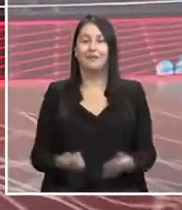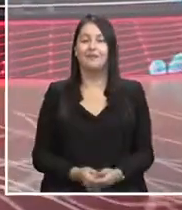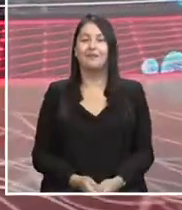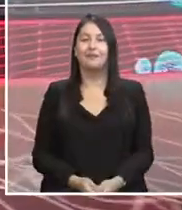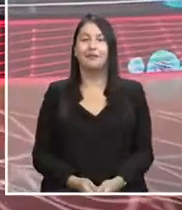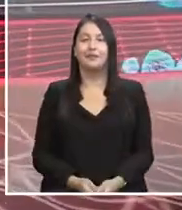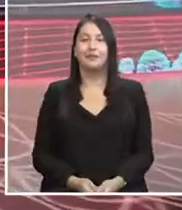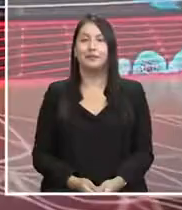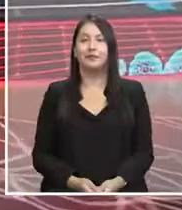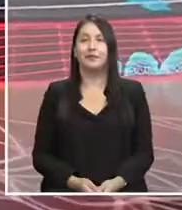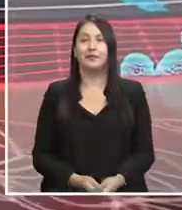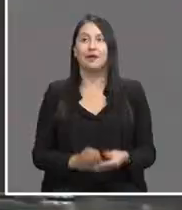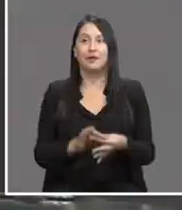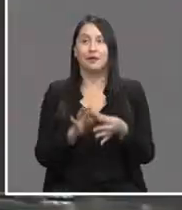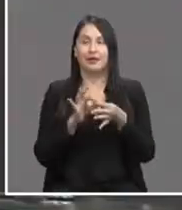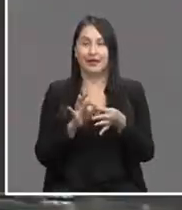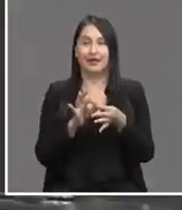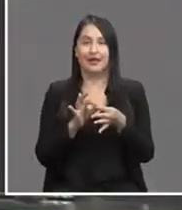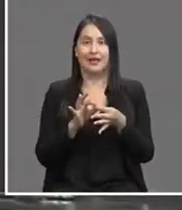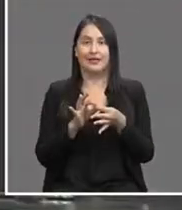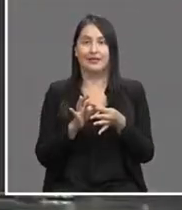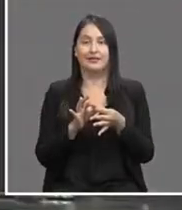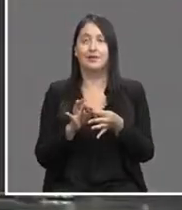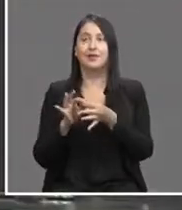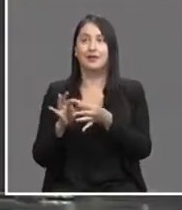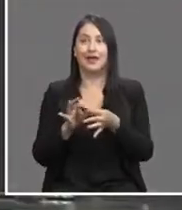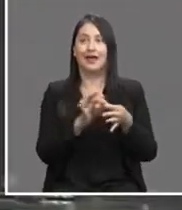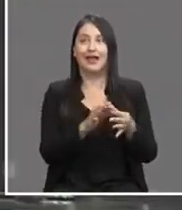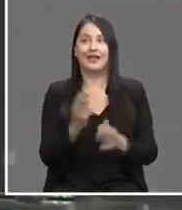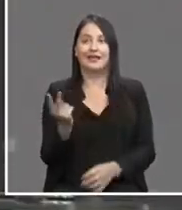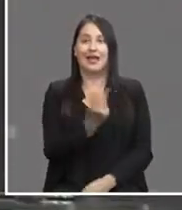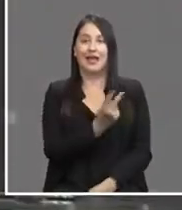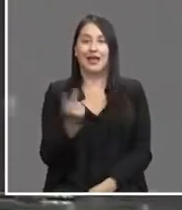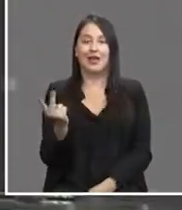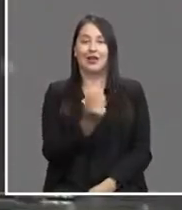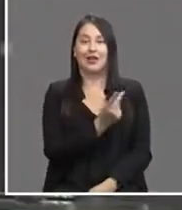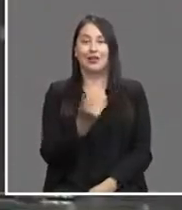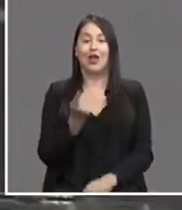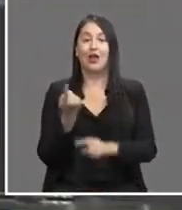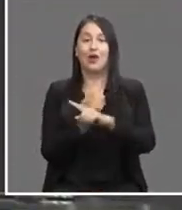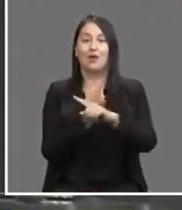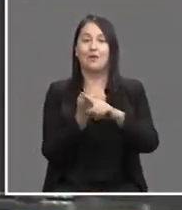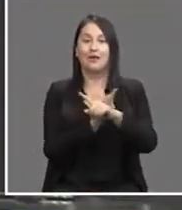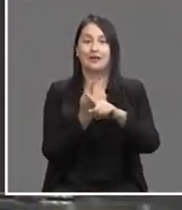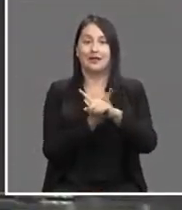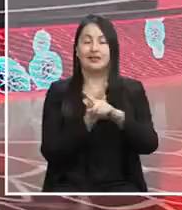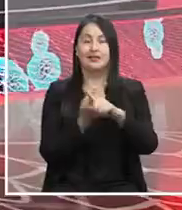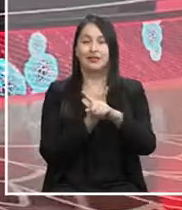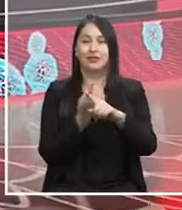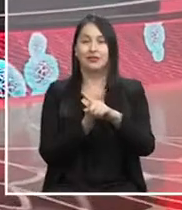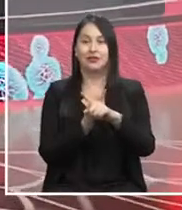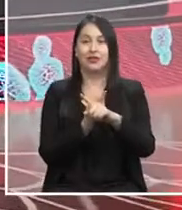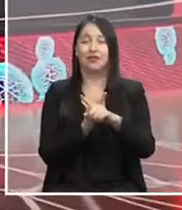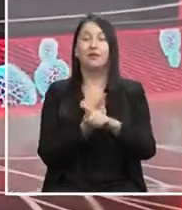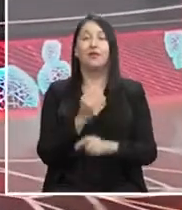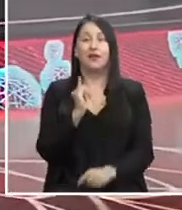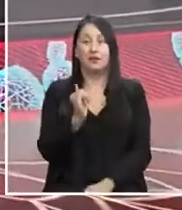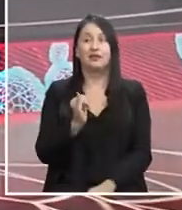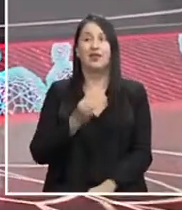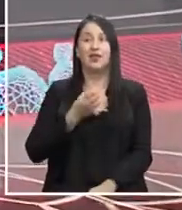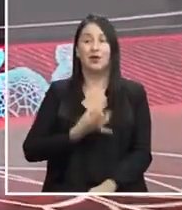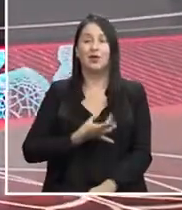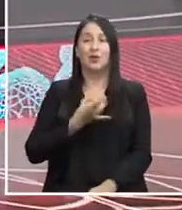gracias, Isidora. Muchas gracias a ambos por estar hoy día con una conversación que sobre todo nos duele, ¿no? Más